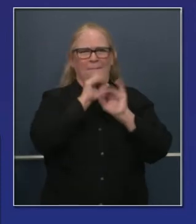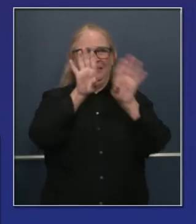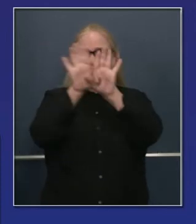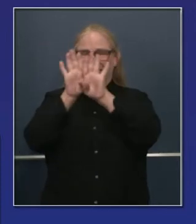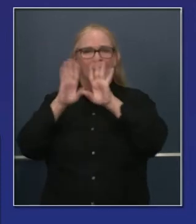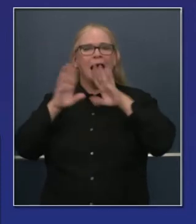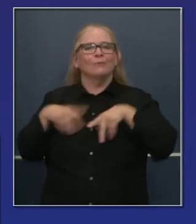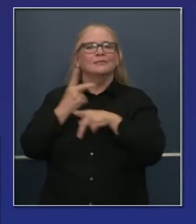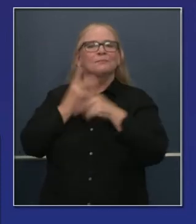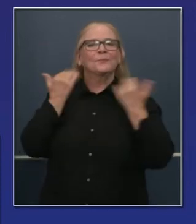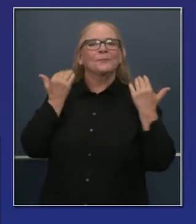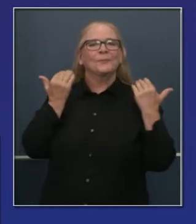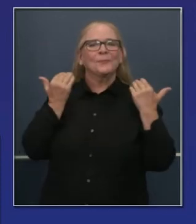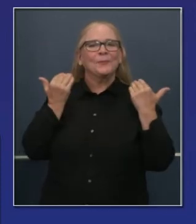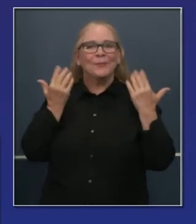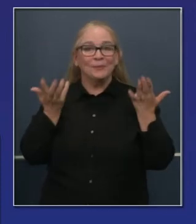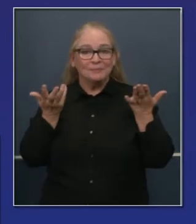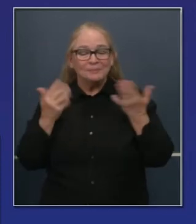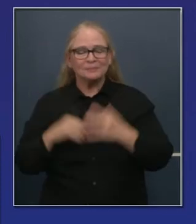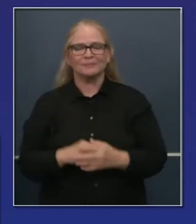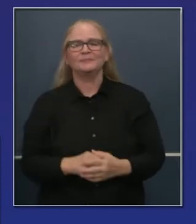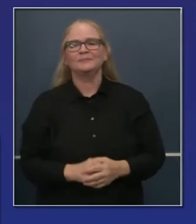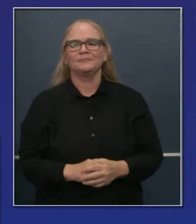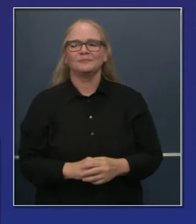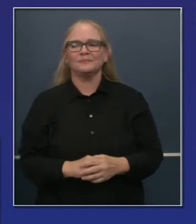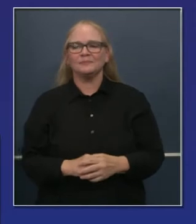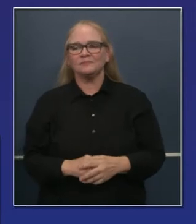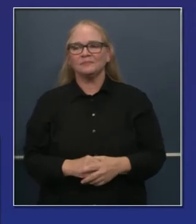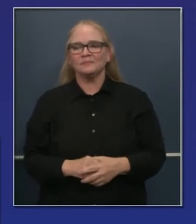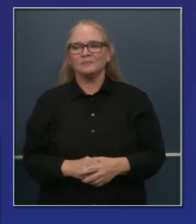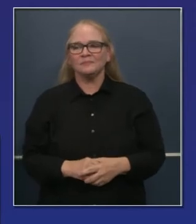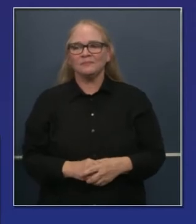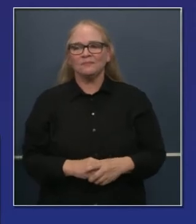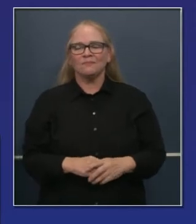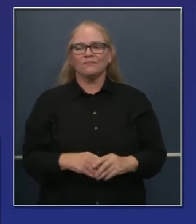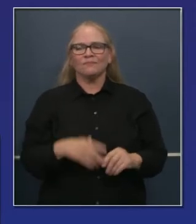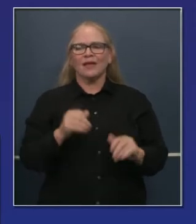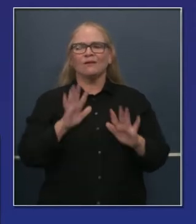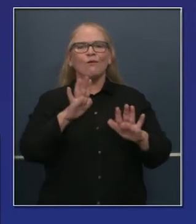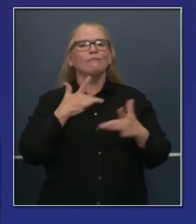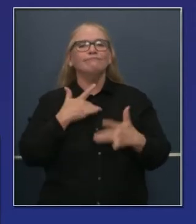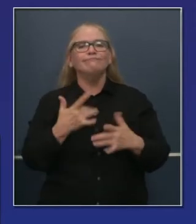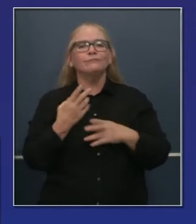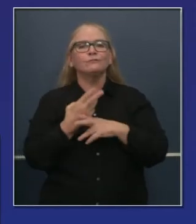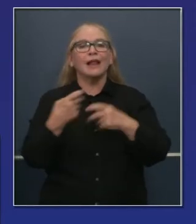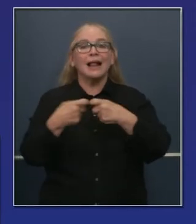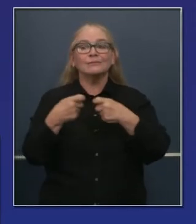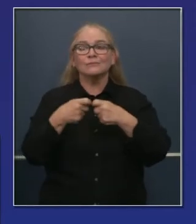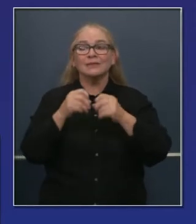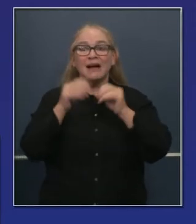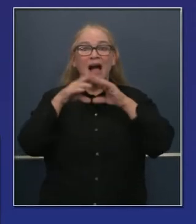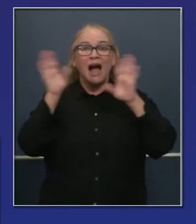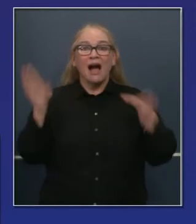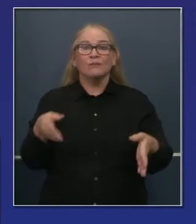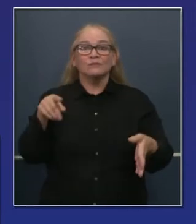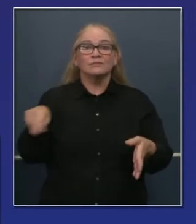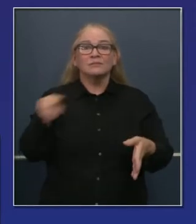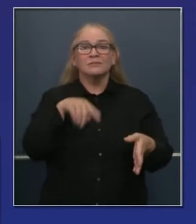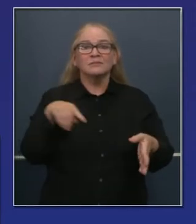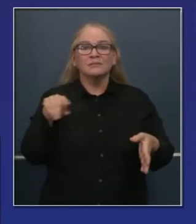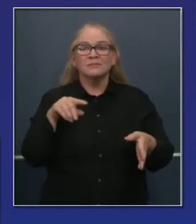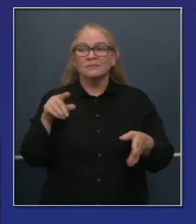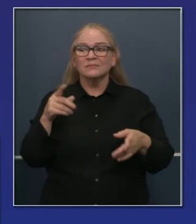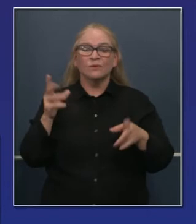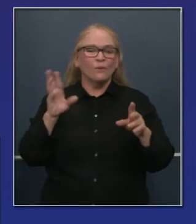sol y caliente el interior de su casa también mientras que pueda si puede evitar el uso de electrodomésticos grandes